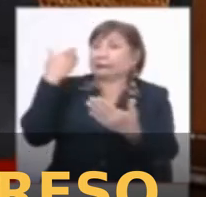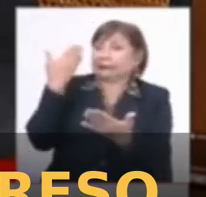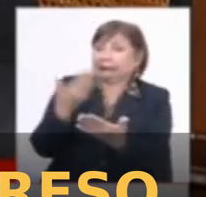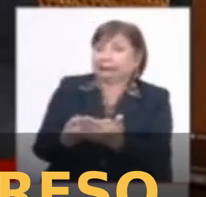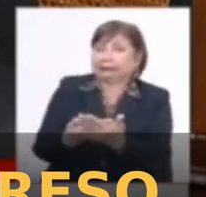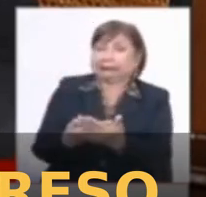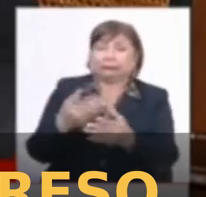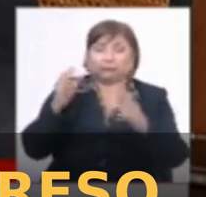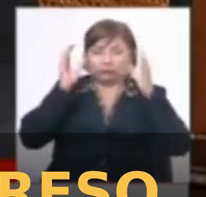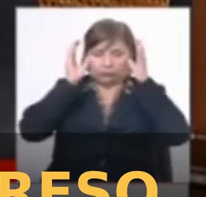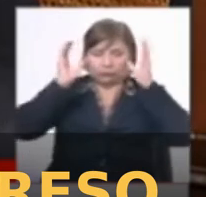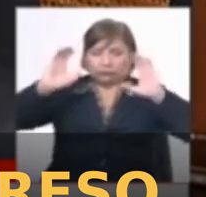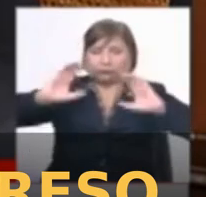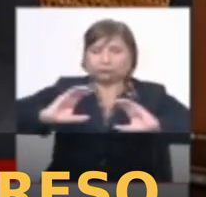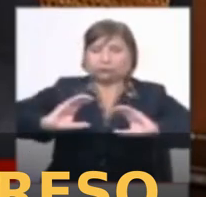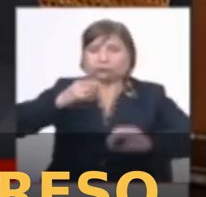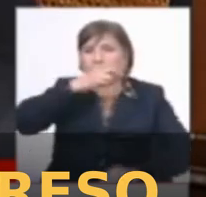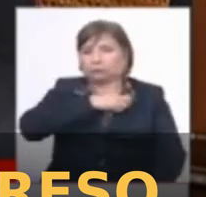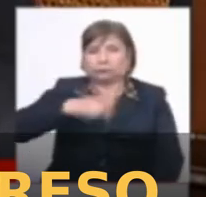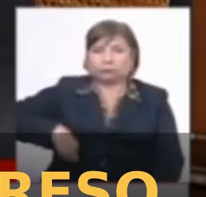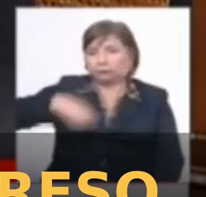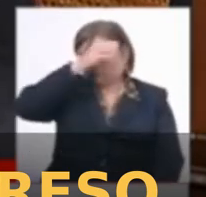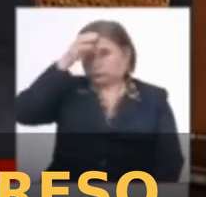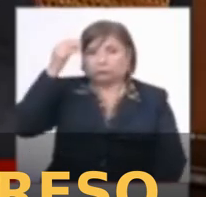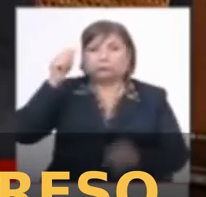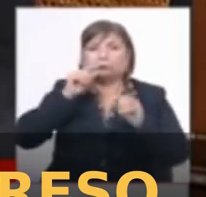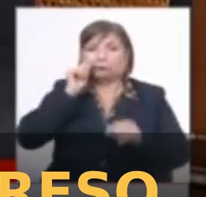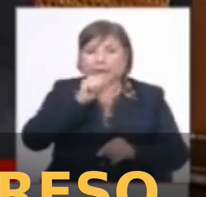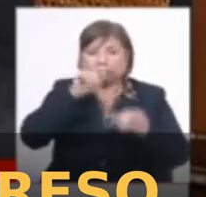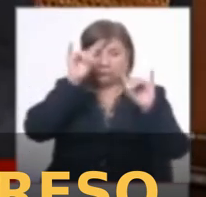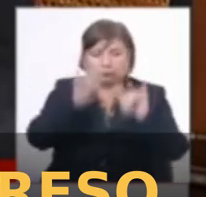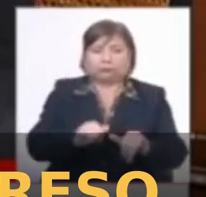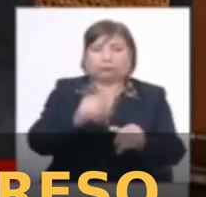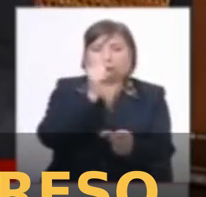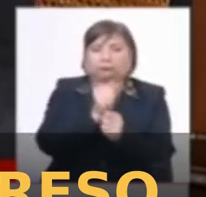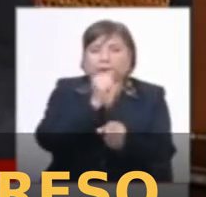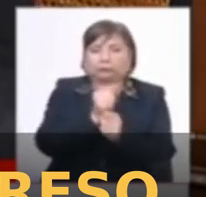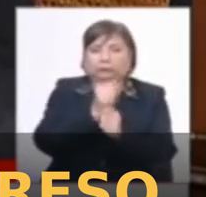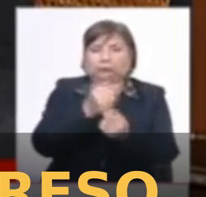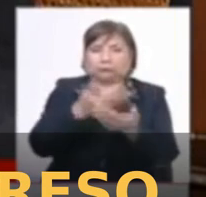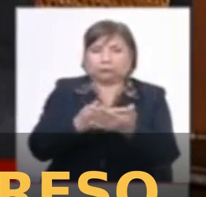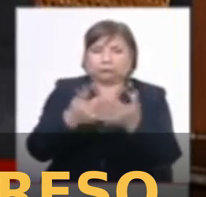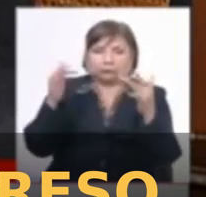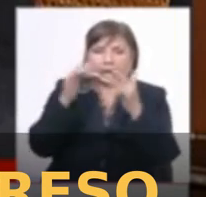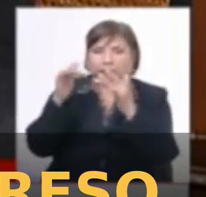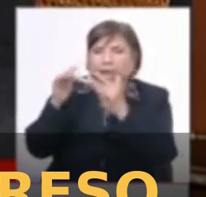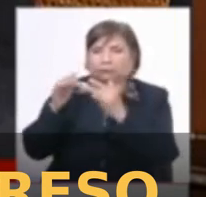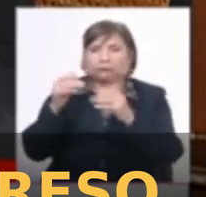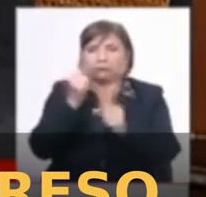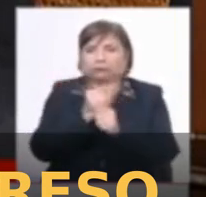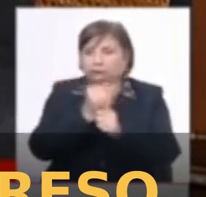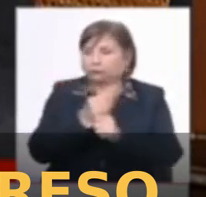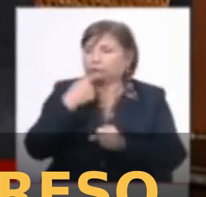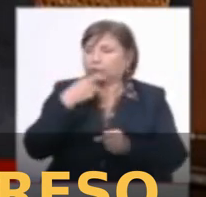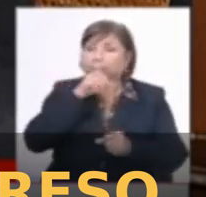el presidente a un acuerdo de que él se tenía que quedar trabajando en algún lugar para que tenga arraigo laboral. Esto